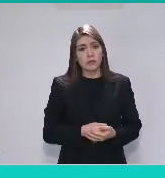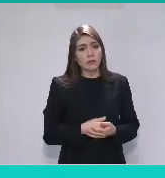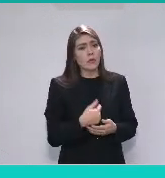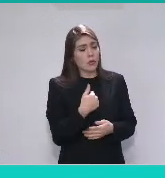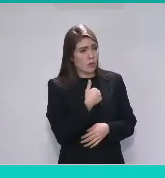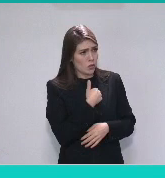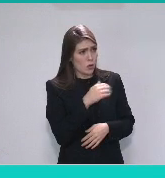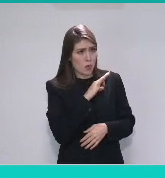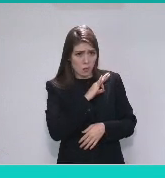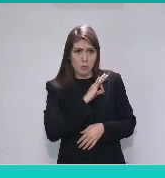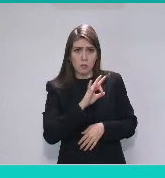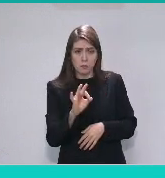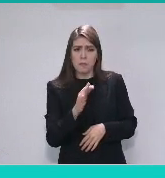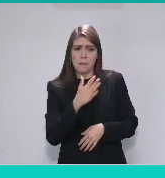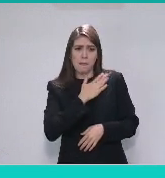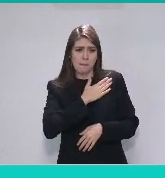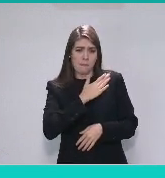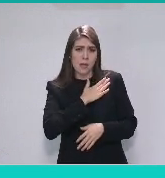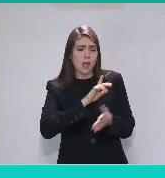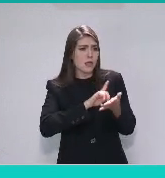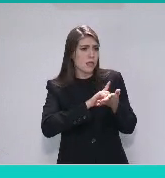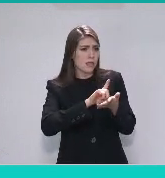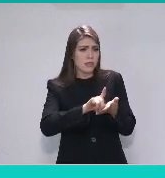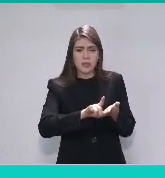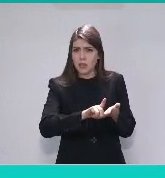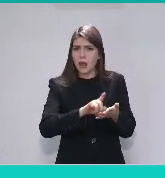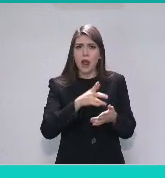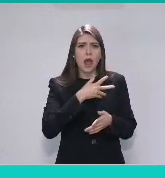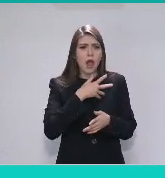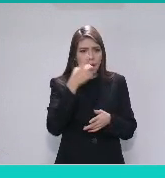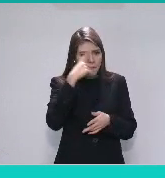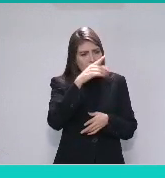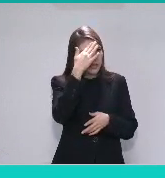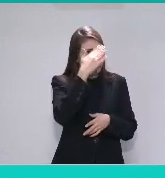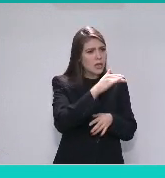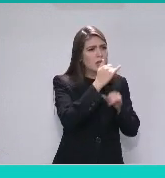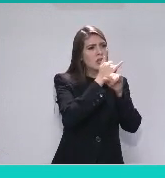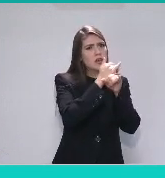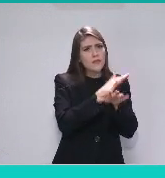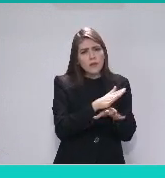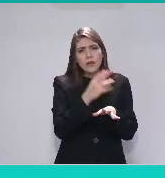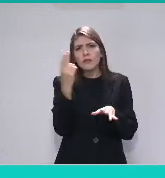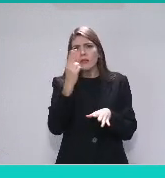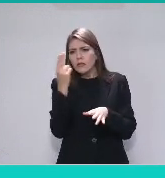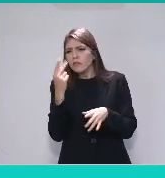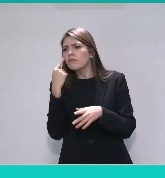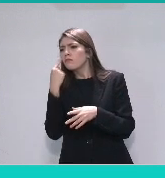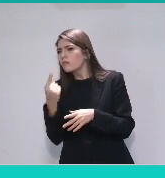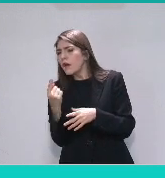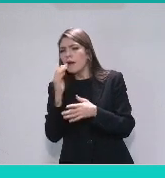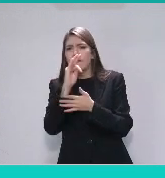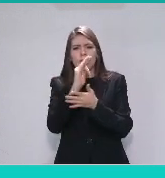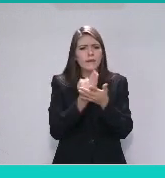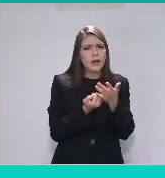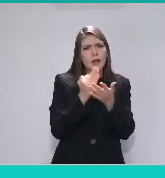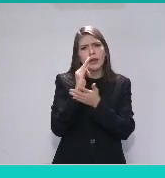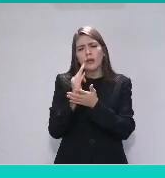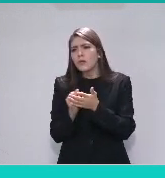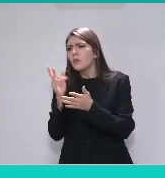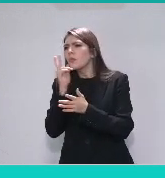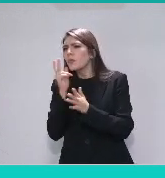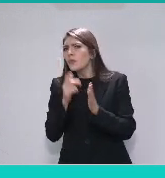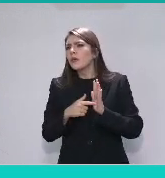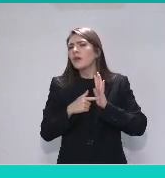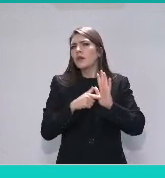ejerciendo mi derecho a la libertad de información y expresión dar a conocer facturas y comprobantes sobre los ingresos